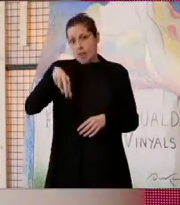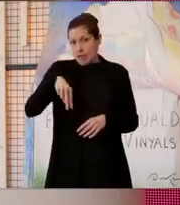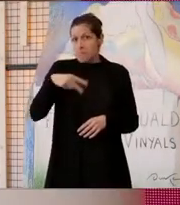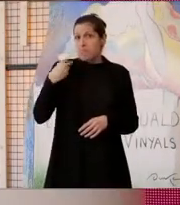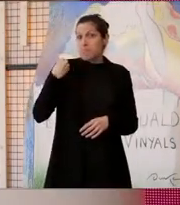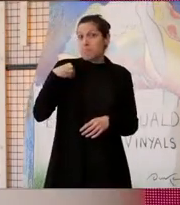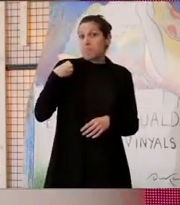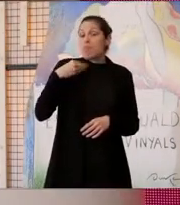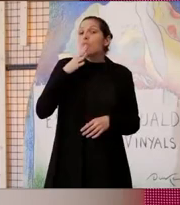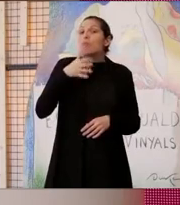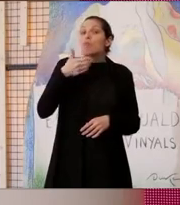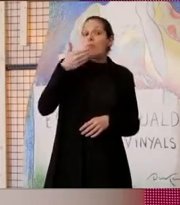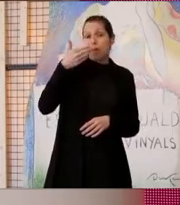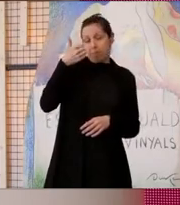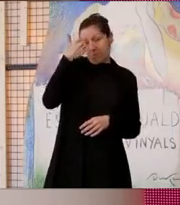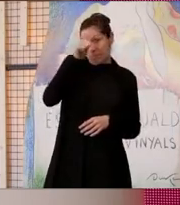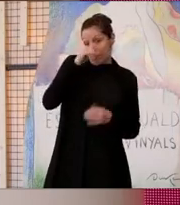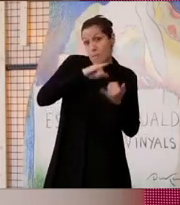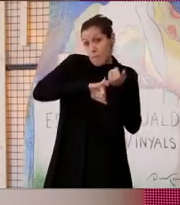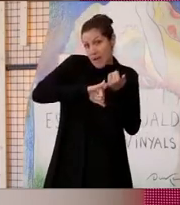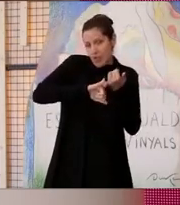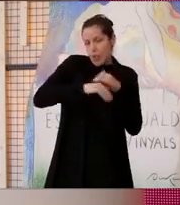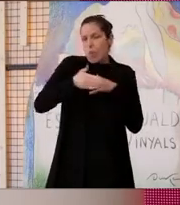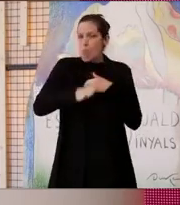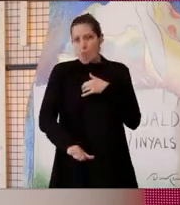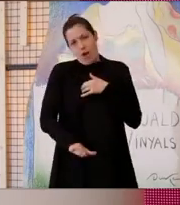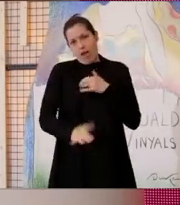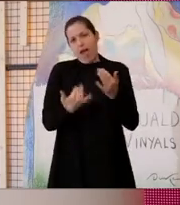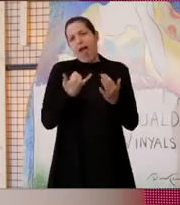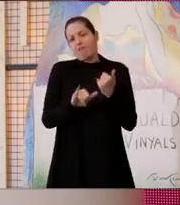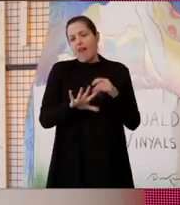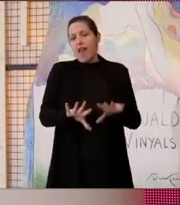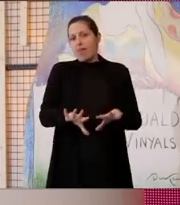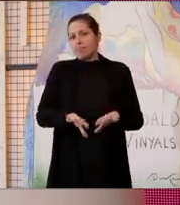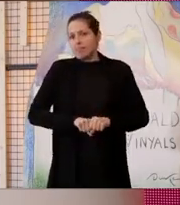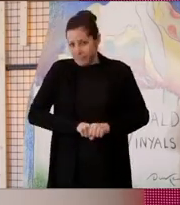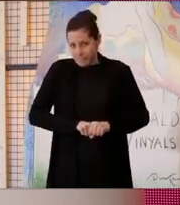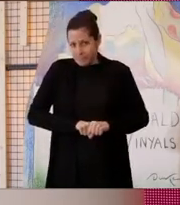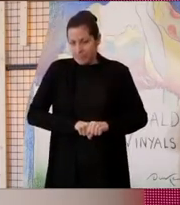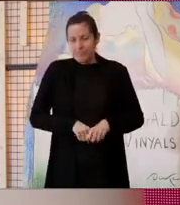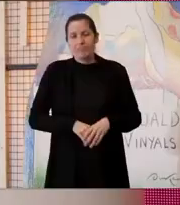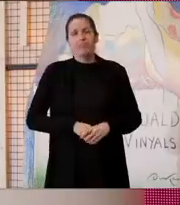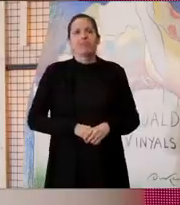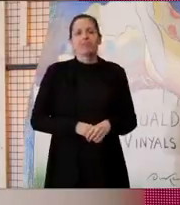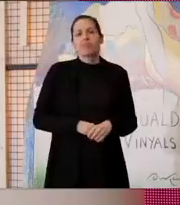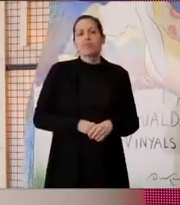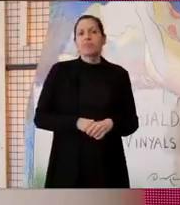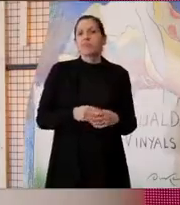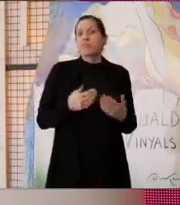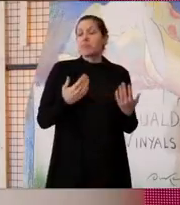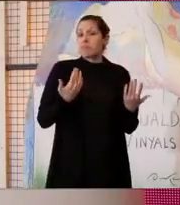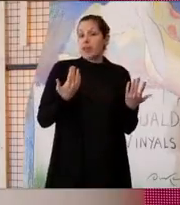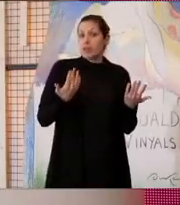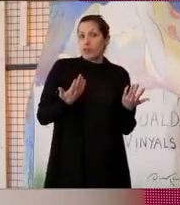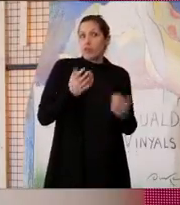ha habido una serie de mujeres que han llegado a dirigir los países indiferentemente de sus sexos son lo que llamamos